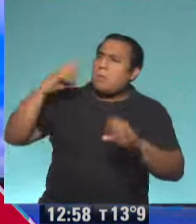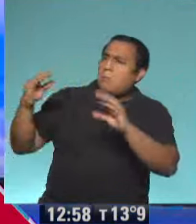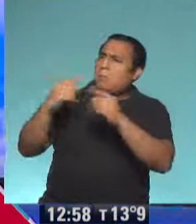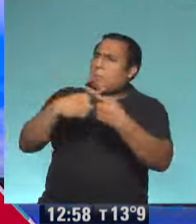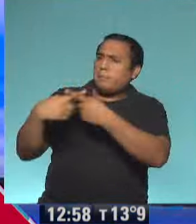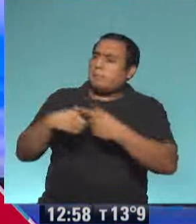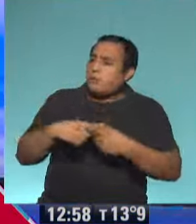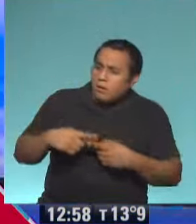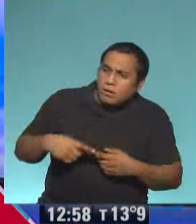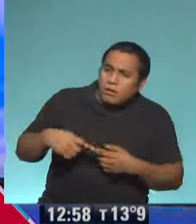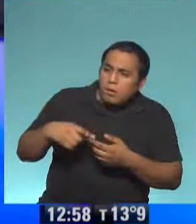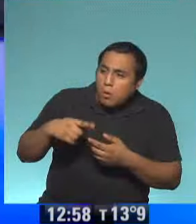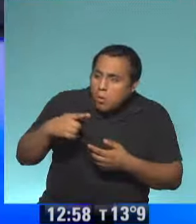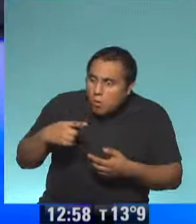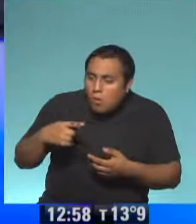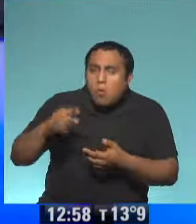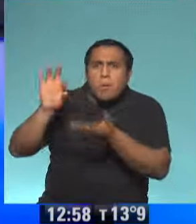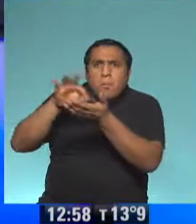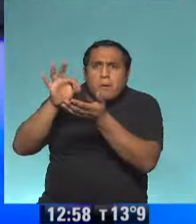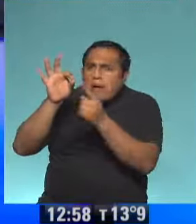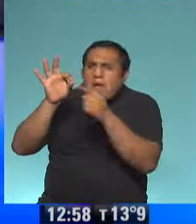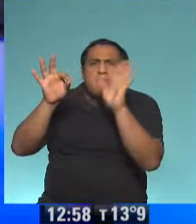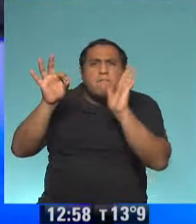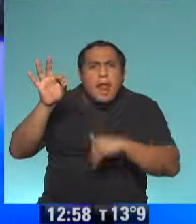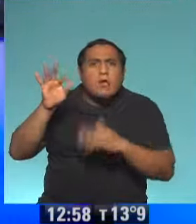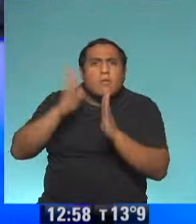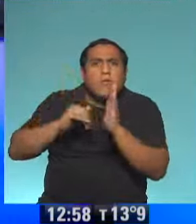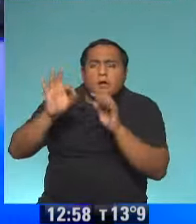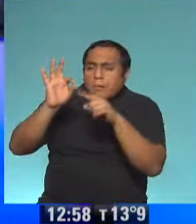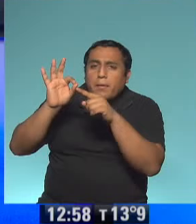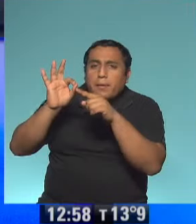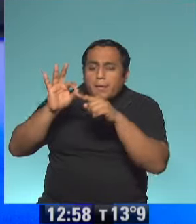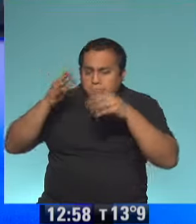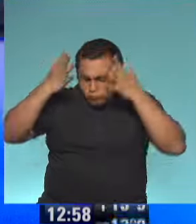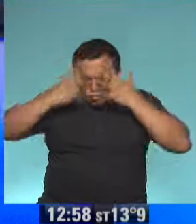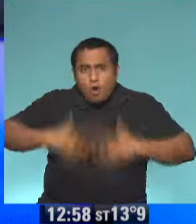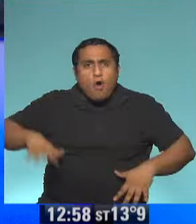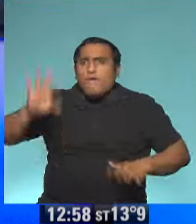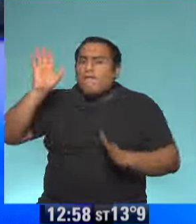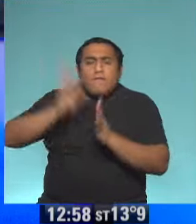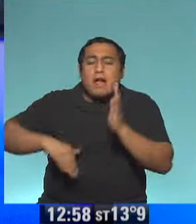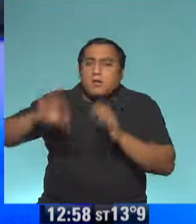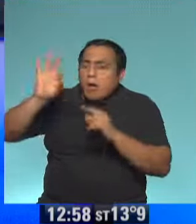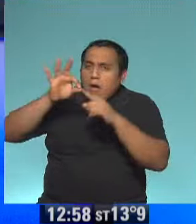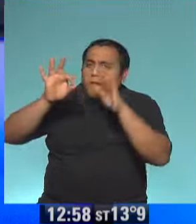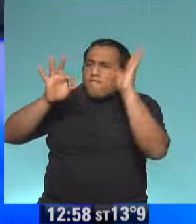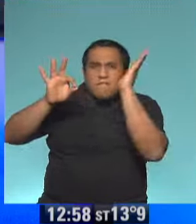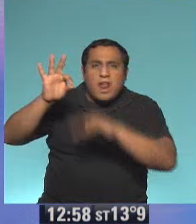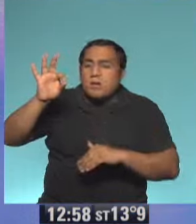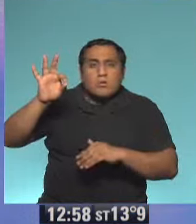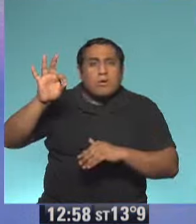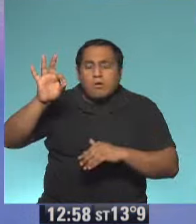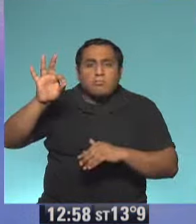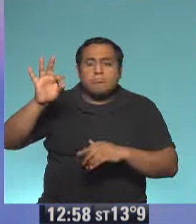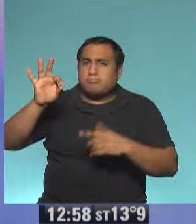Cuando vio la mosca, palideció. Efectivamente, era una mosca blanca, de las patas hasta la cabeza, blanca como esas que no se ven en la leche.